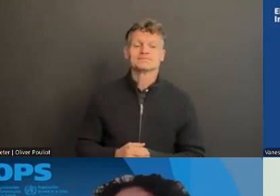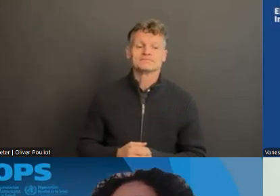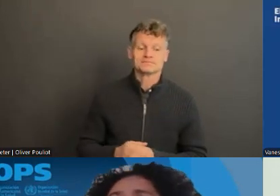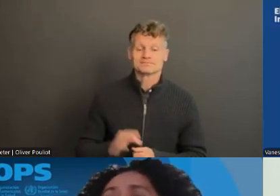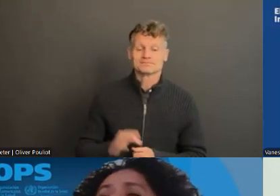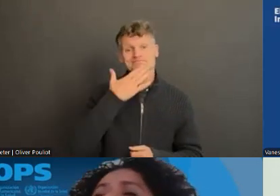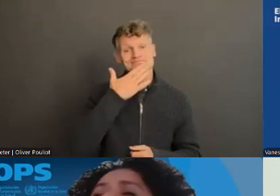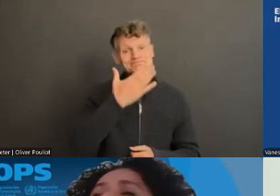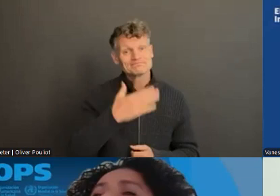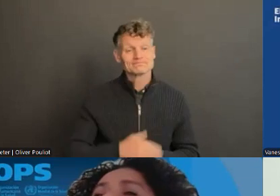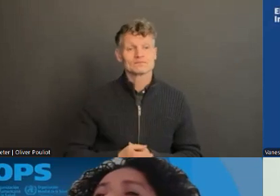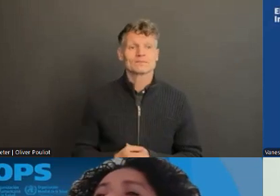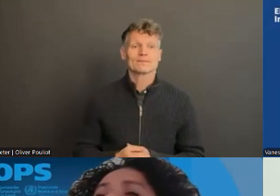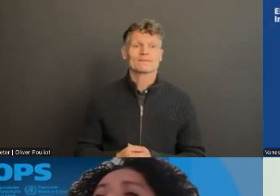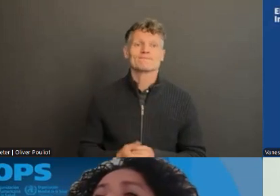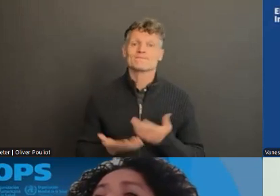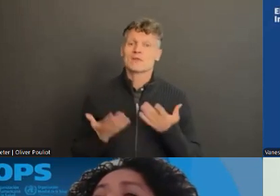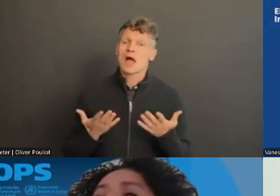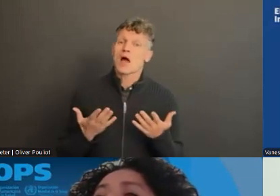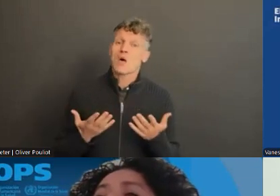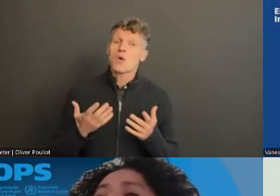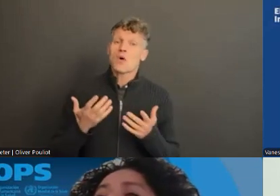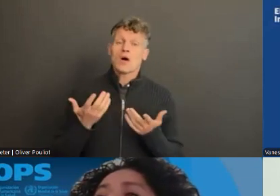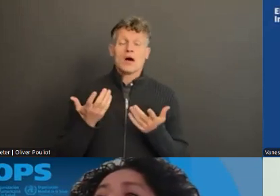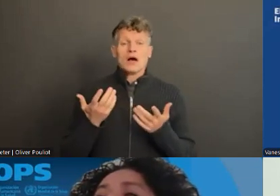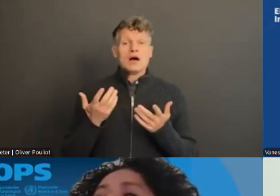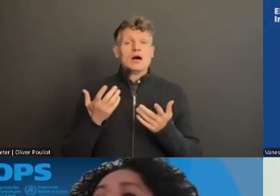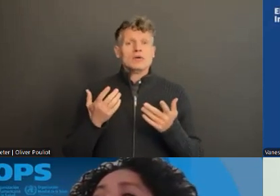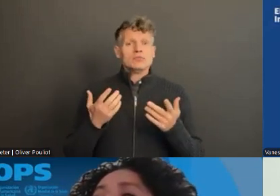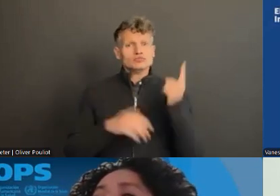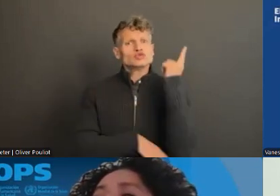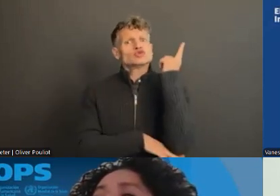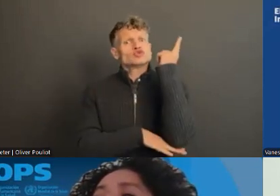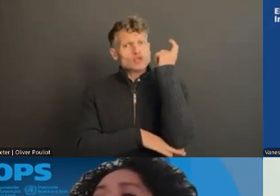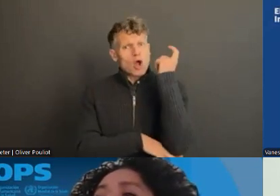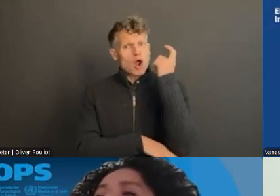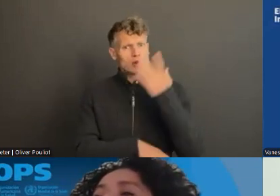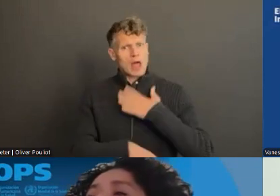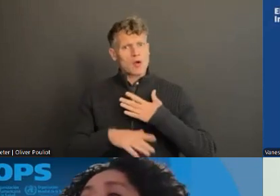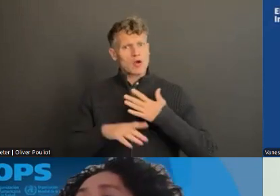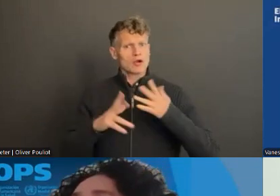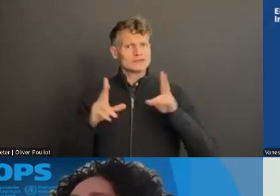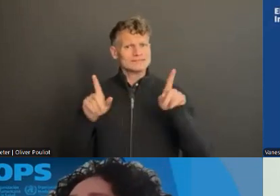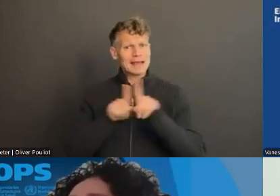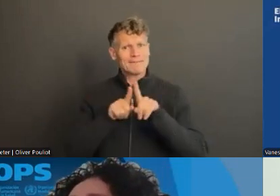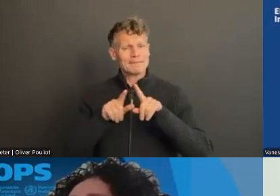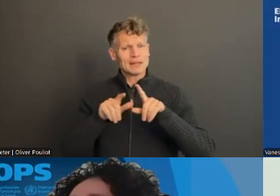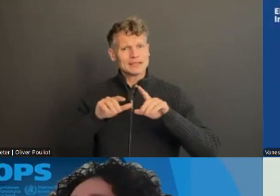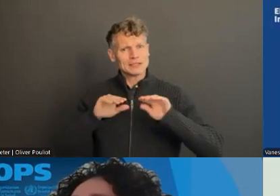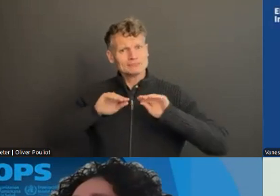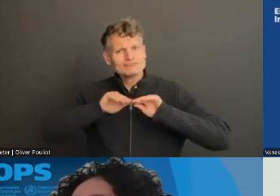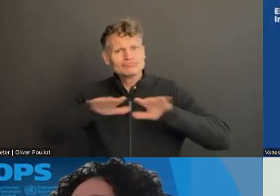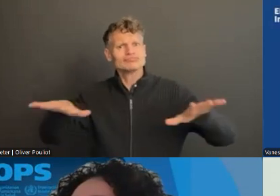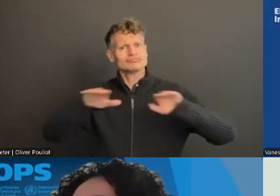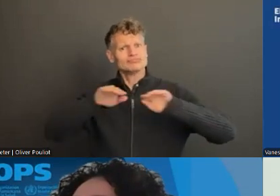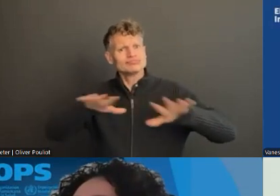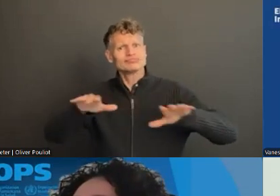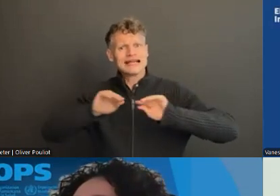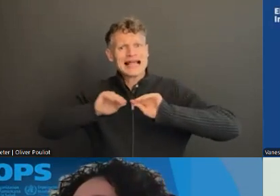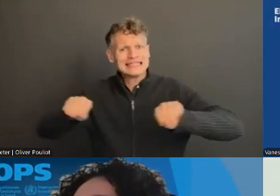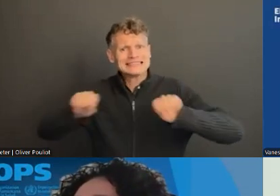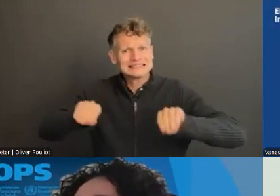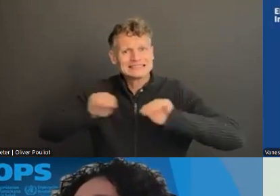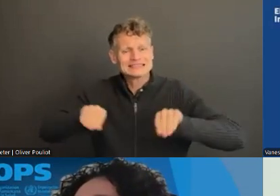de eliminación, los países han estado trabajando a nivel nacional para integrar, para establecer